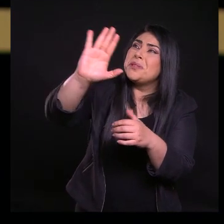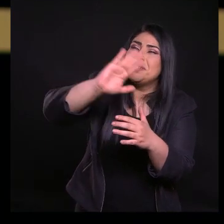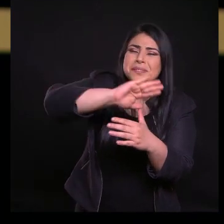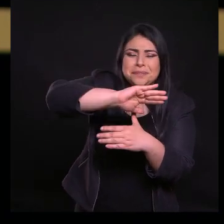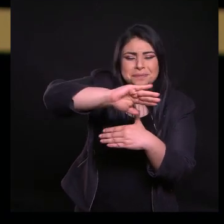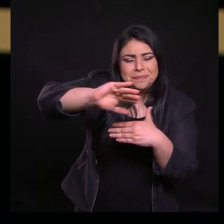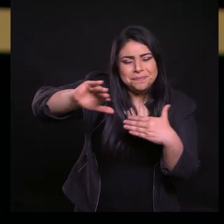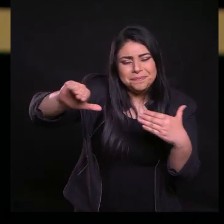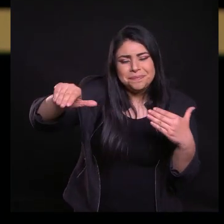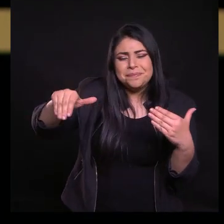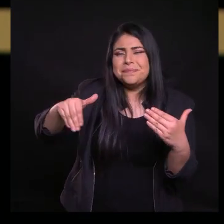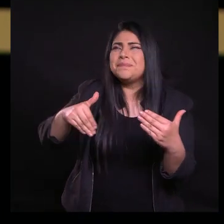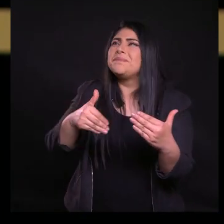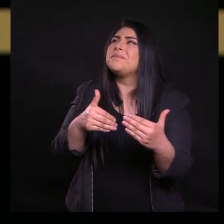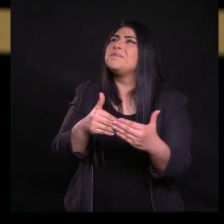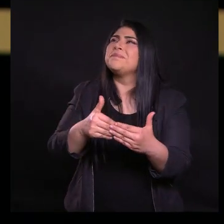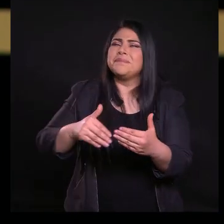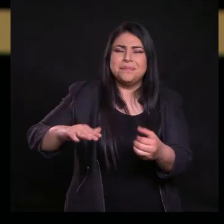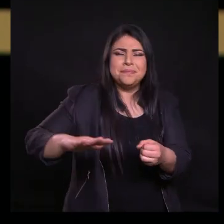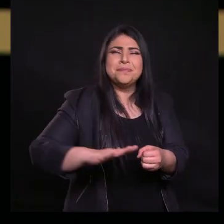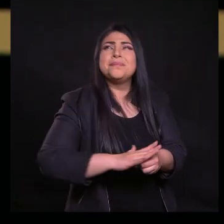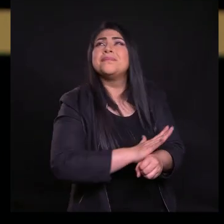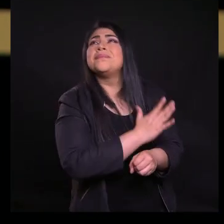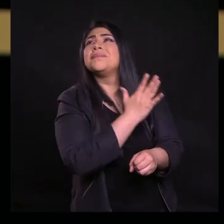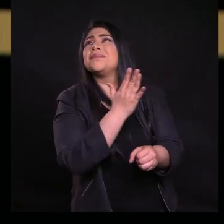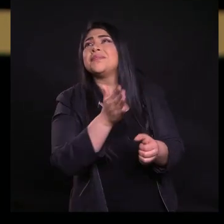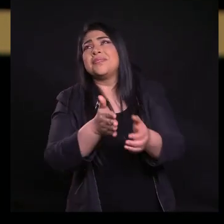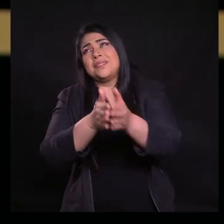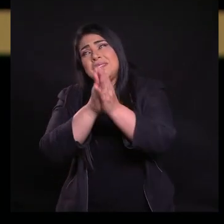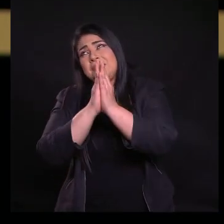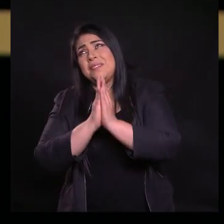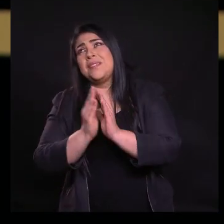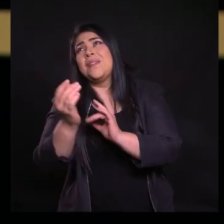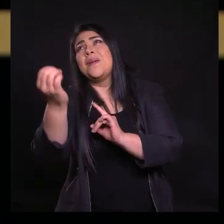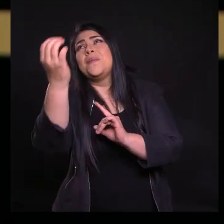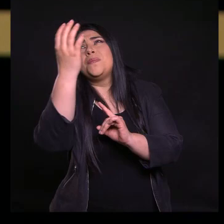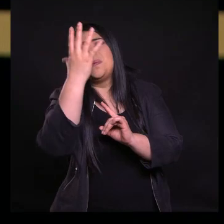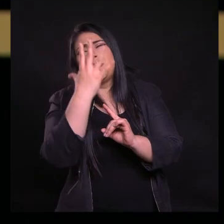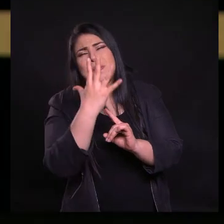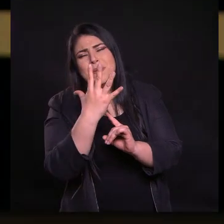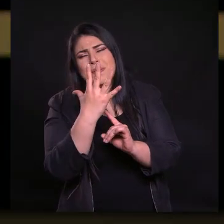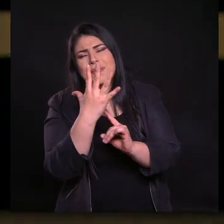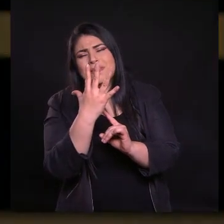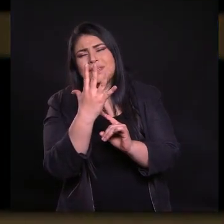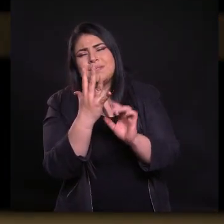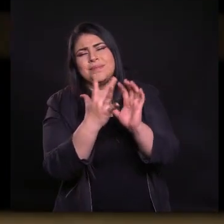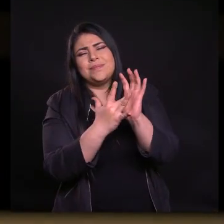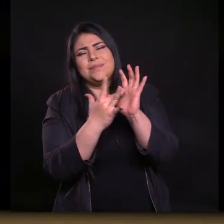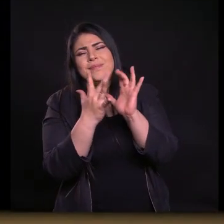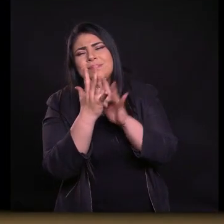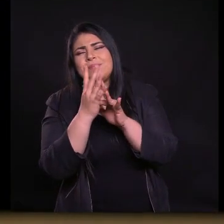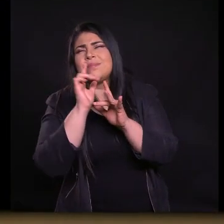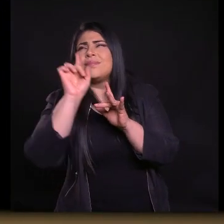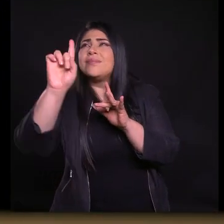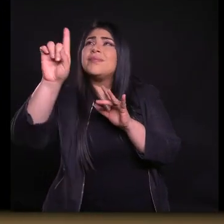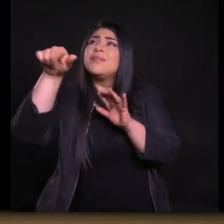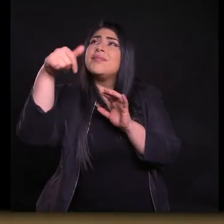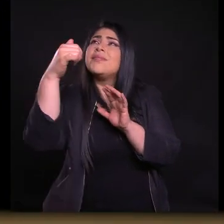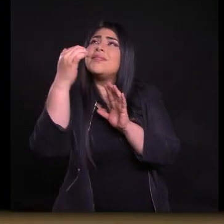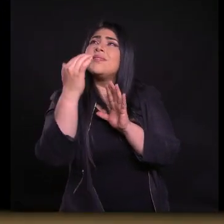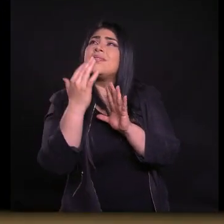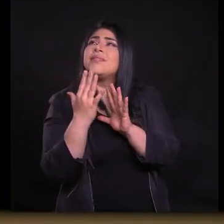nosotros llenamos de ti señor llenamos de tu presencia